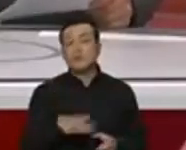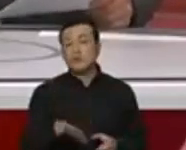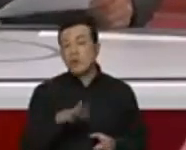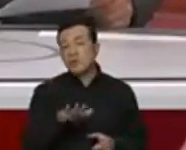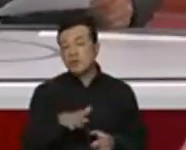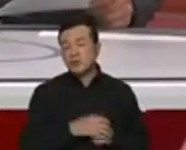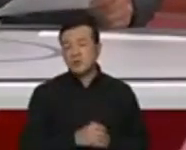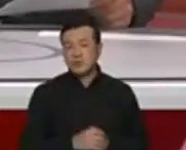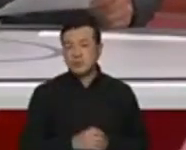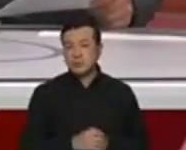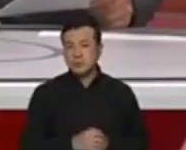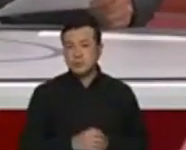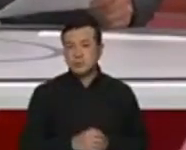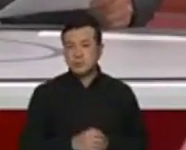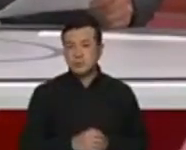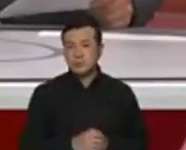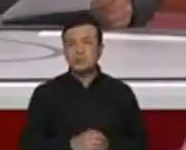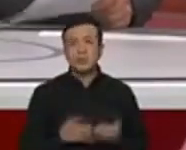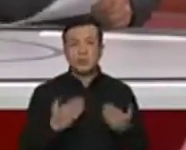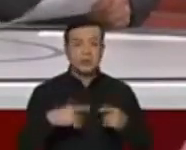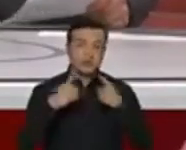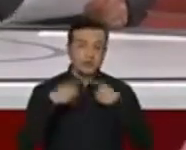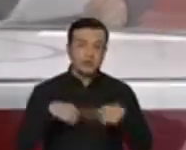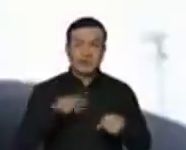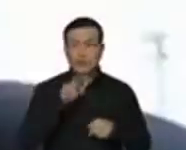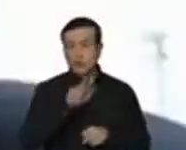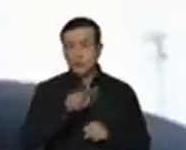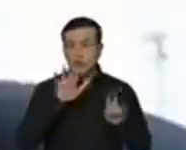hablando? Estamos hablando de